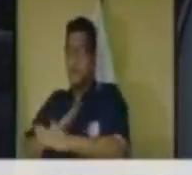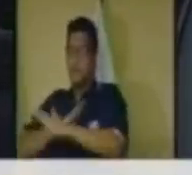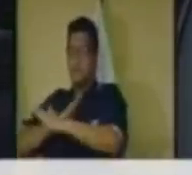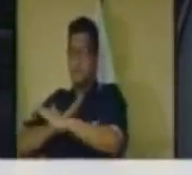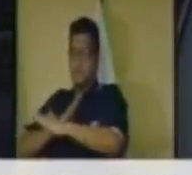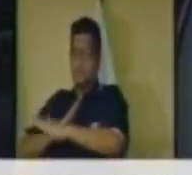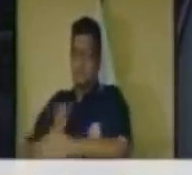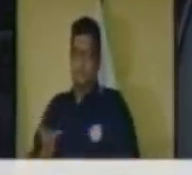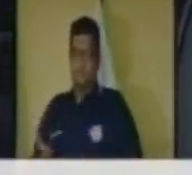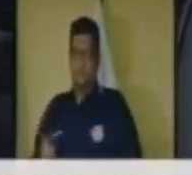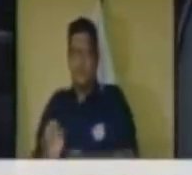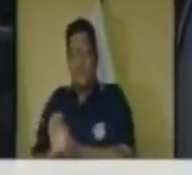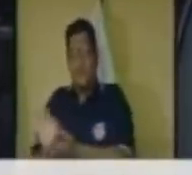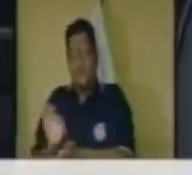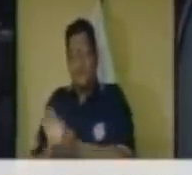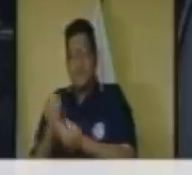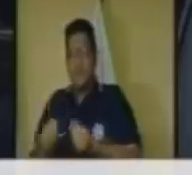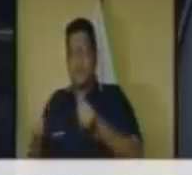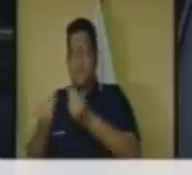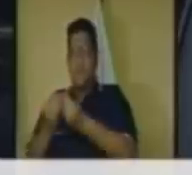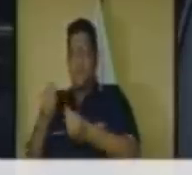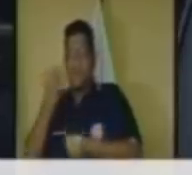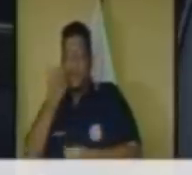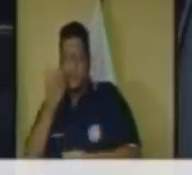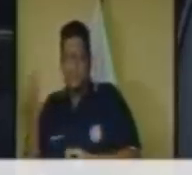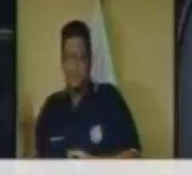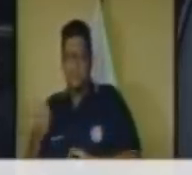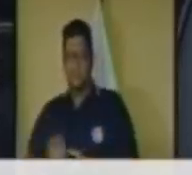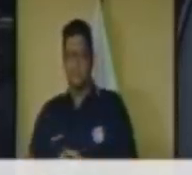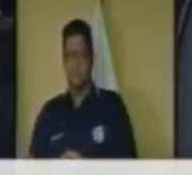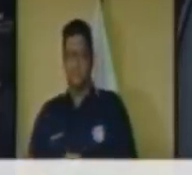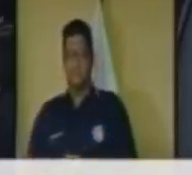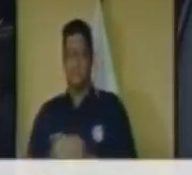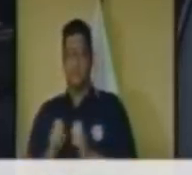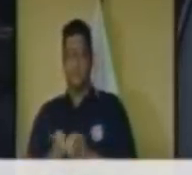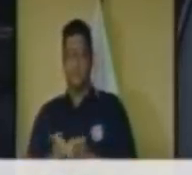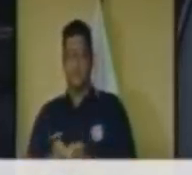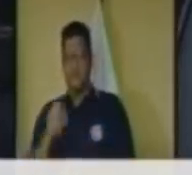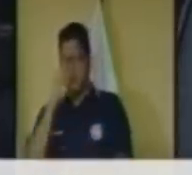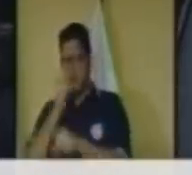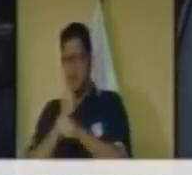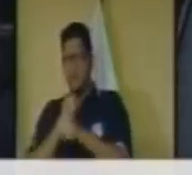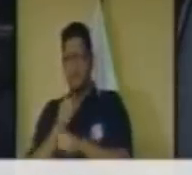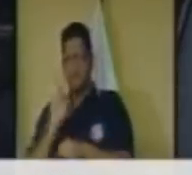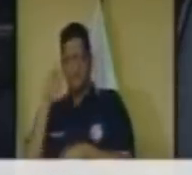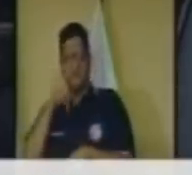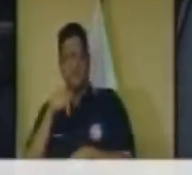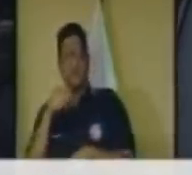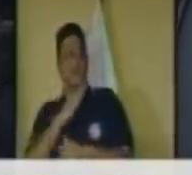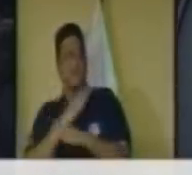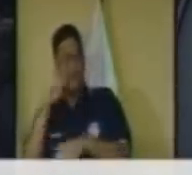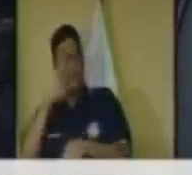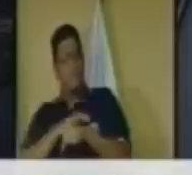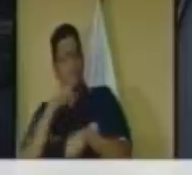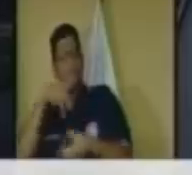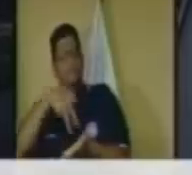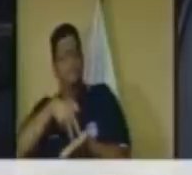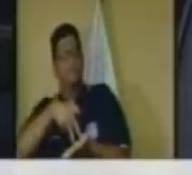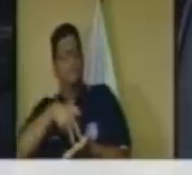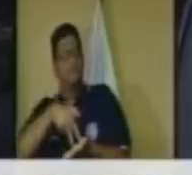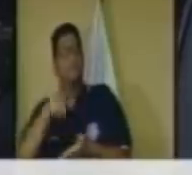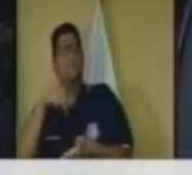Realmente el trabajo del agente policial ahí es velar porque nadie salga de la casa. Y